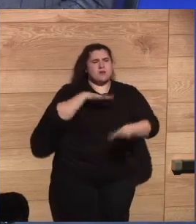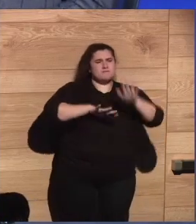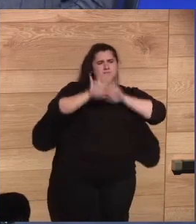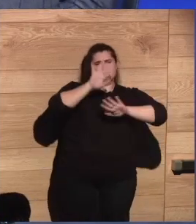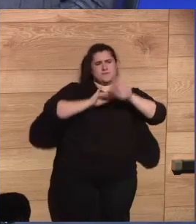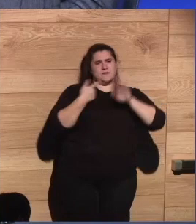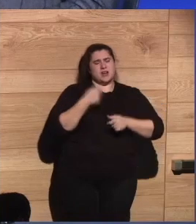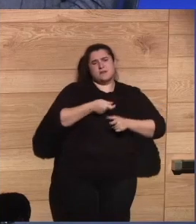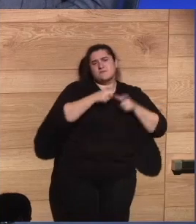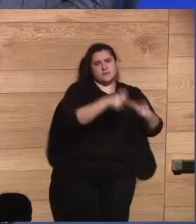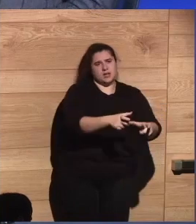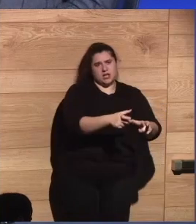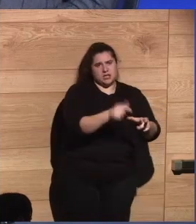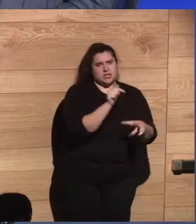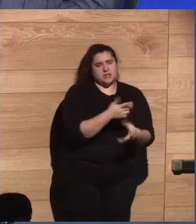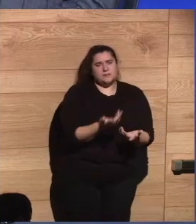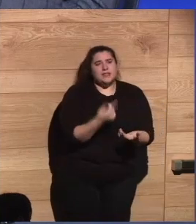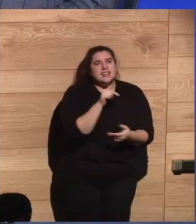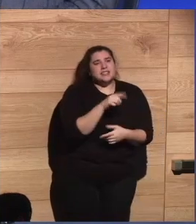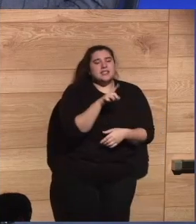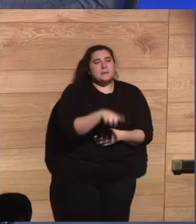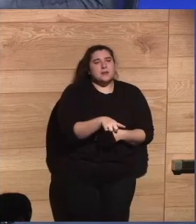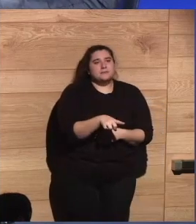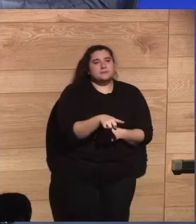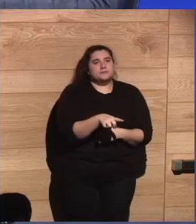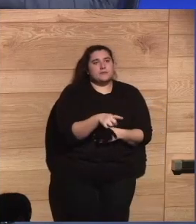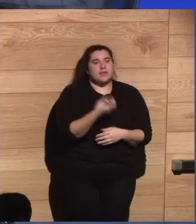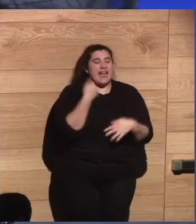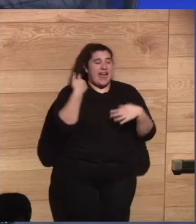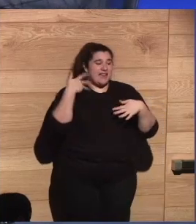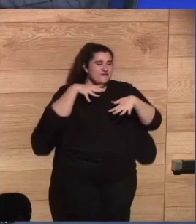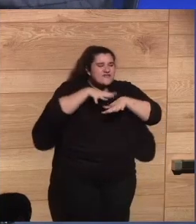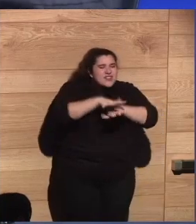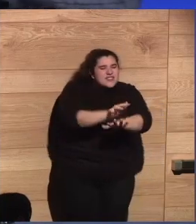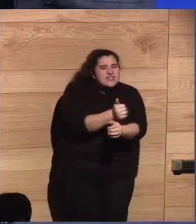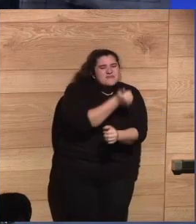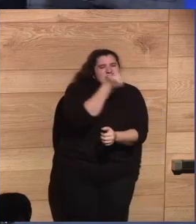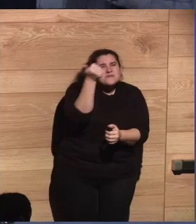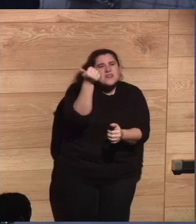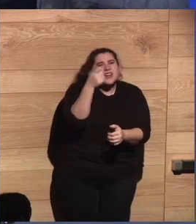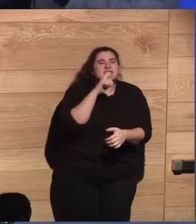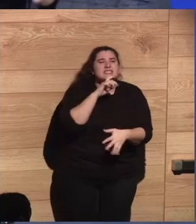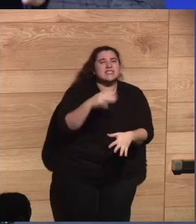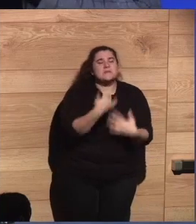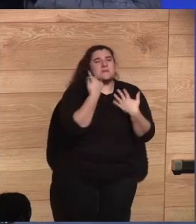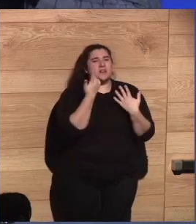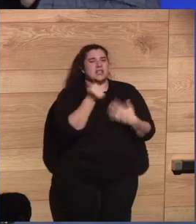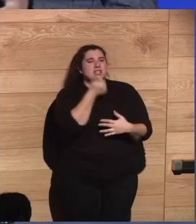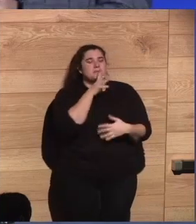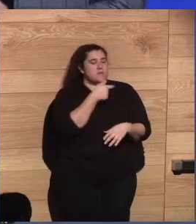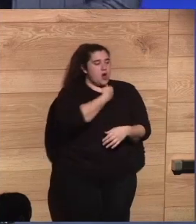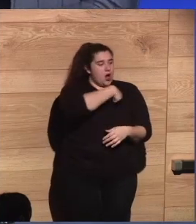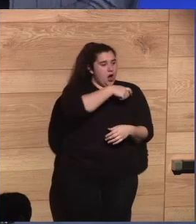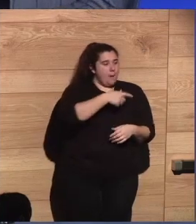lado, sin ningún margen de duda, es el disco que más influenció a todo lo que viene de la música popular española a partir